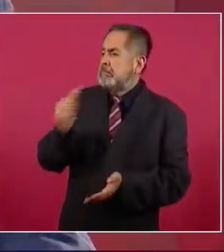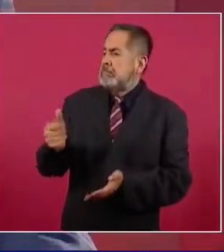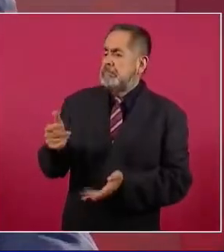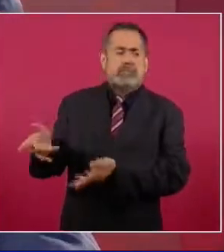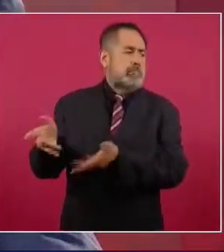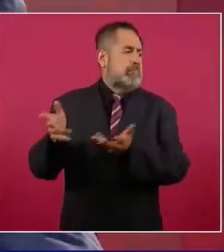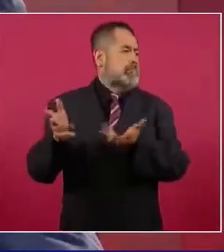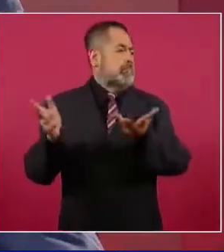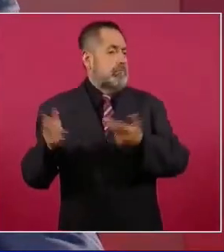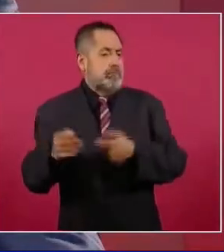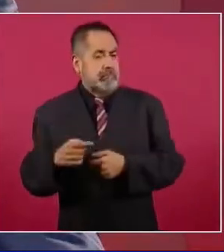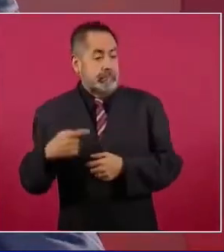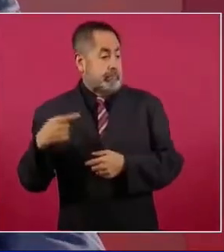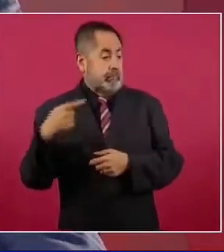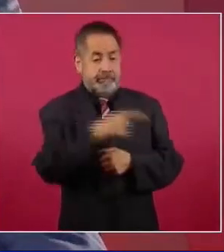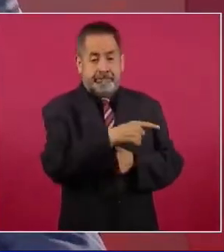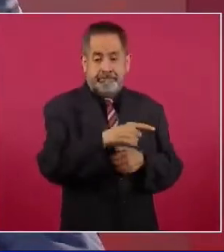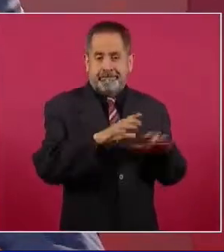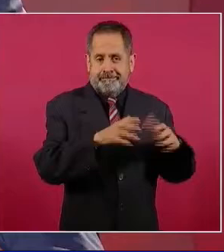los de arriba